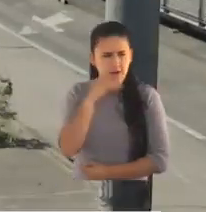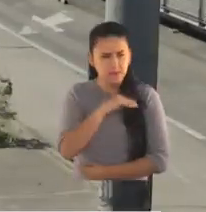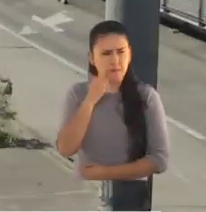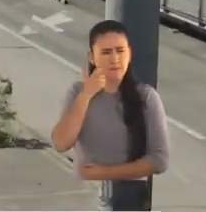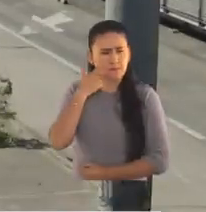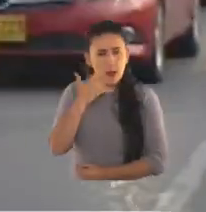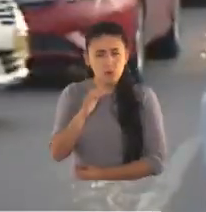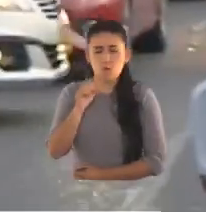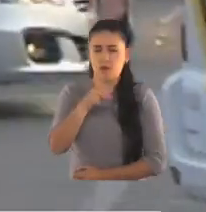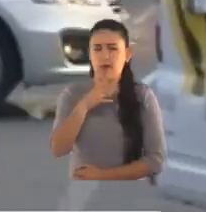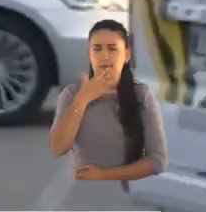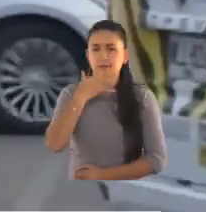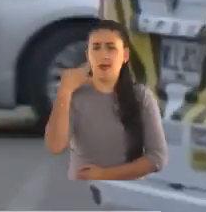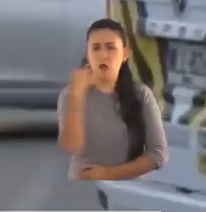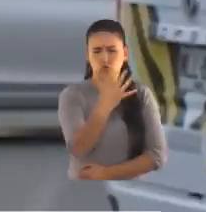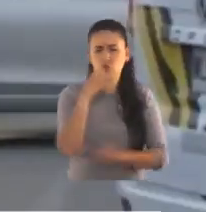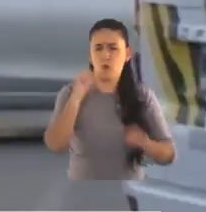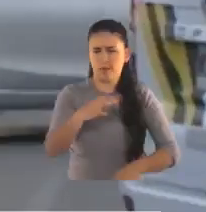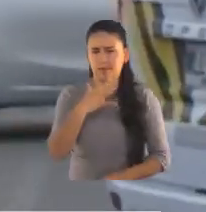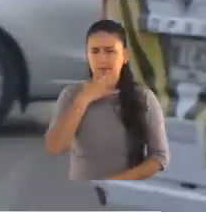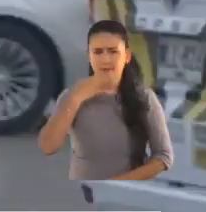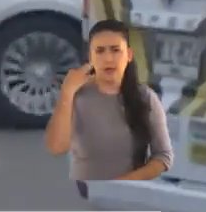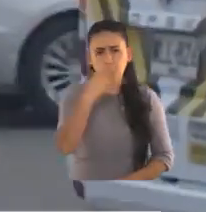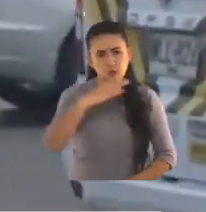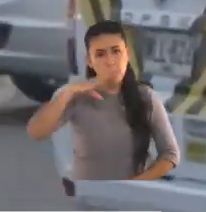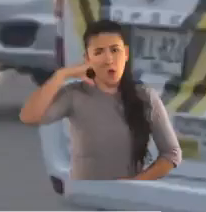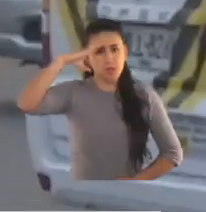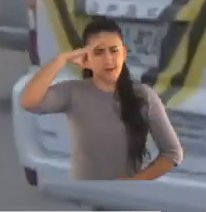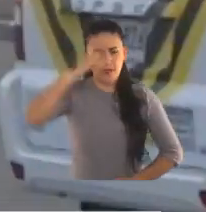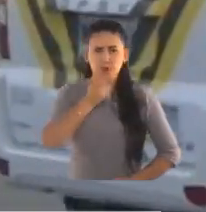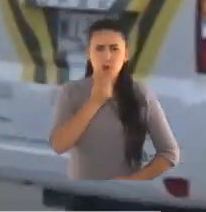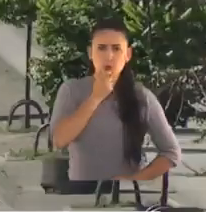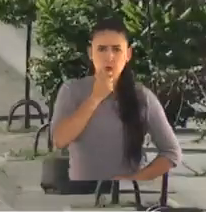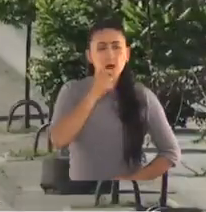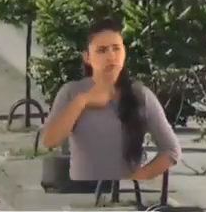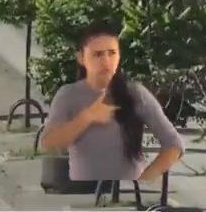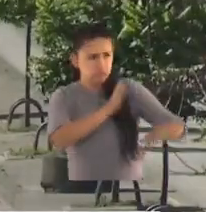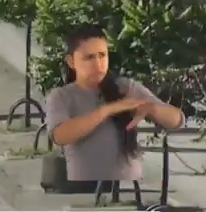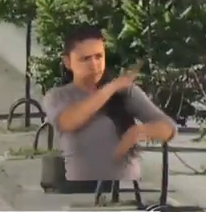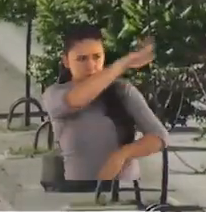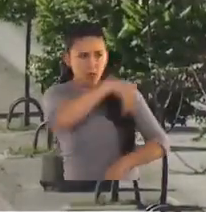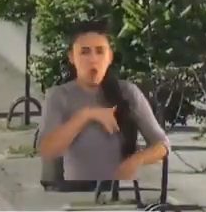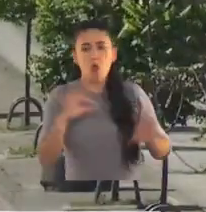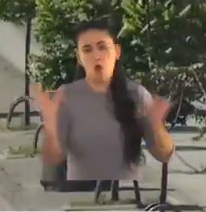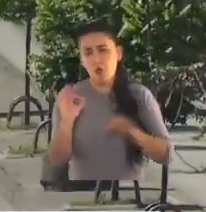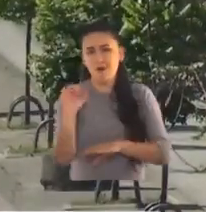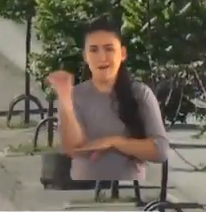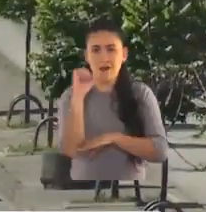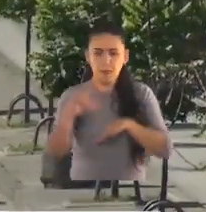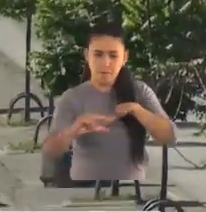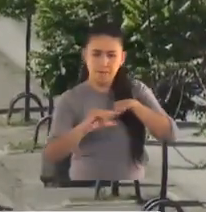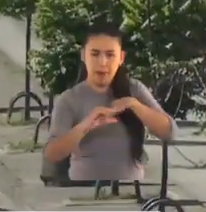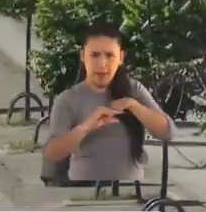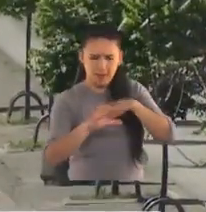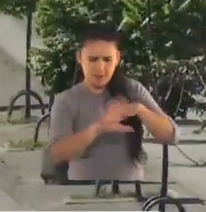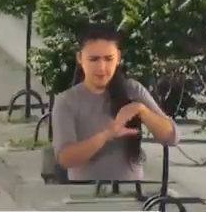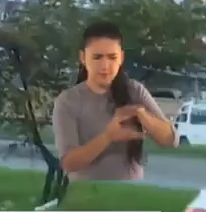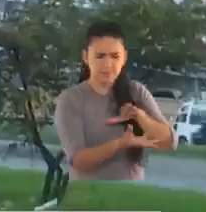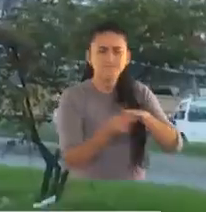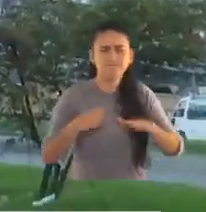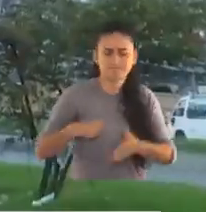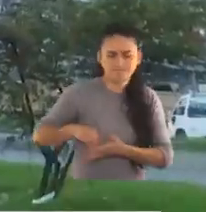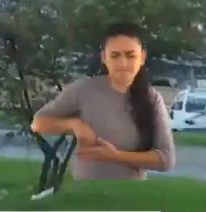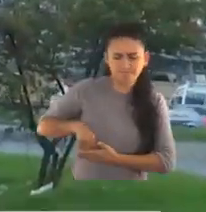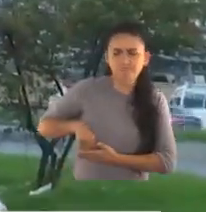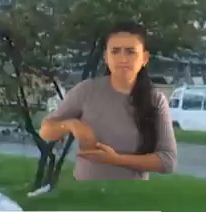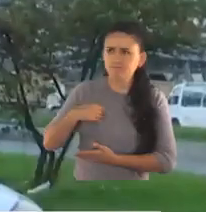puede denunciar esa situación ante cualquier policía de tránsito o incluso con las placas del móvil, puede también denunciarlo ante la